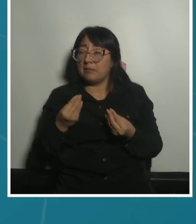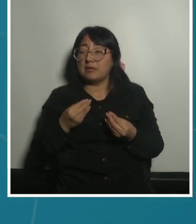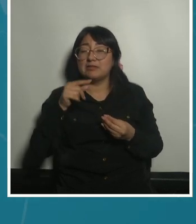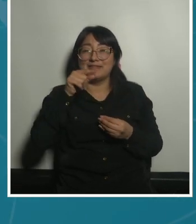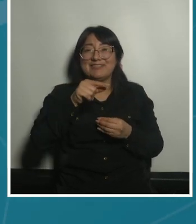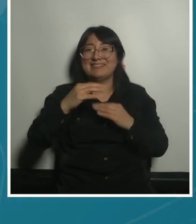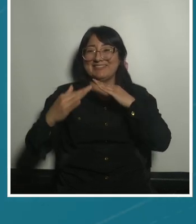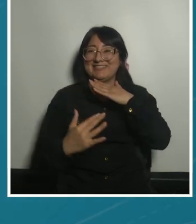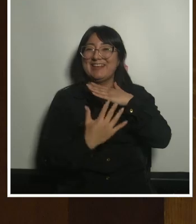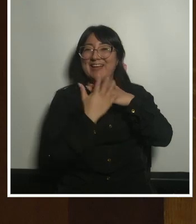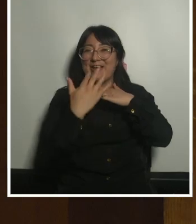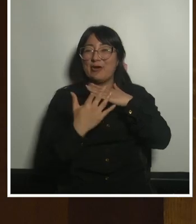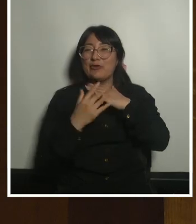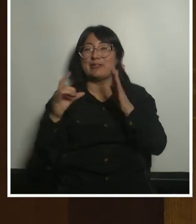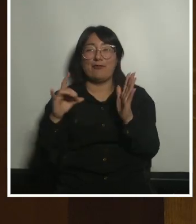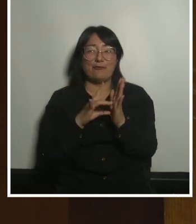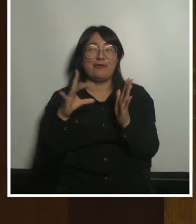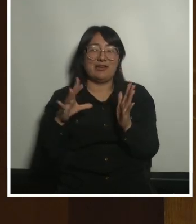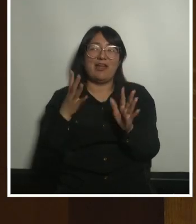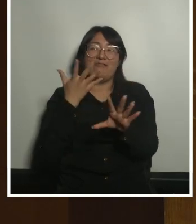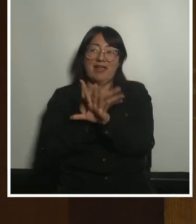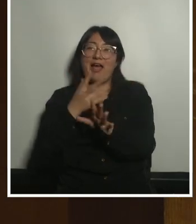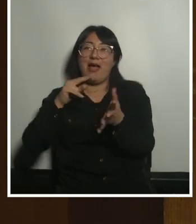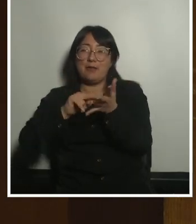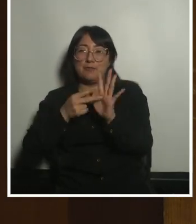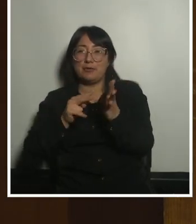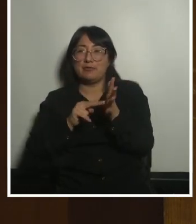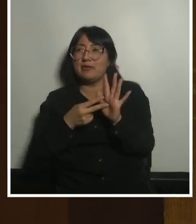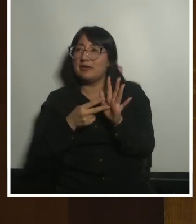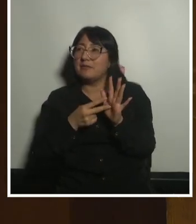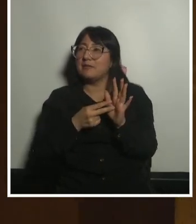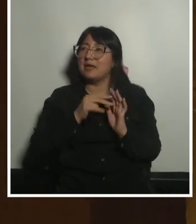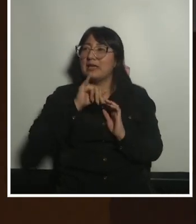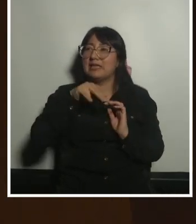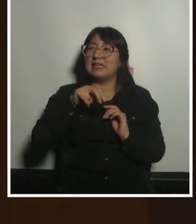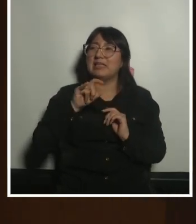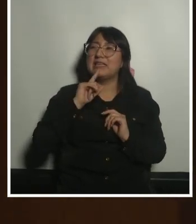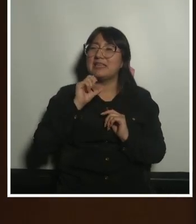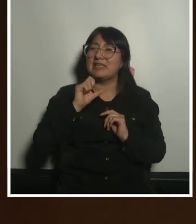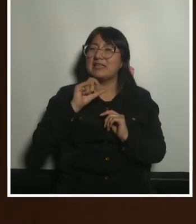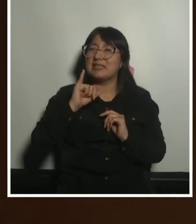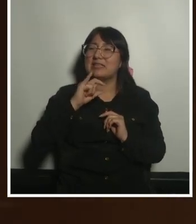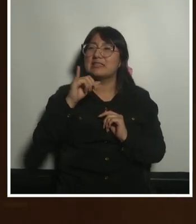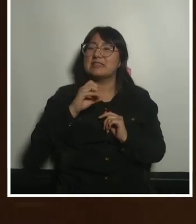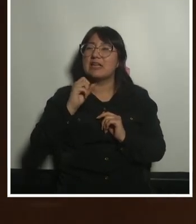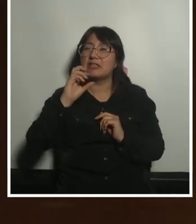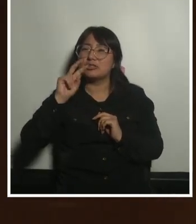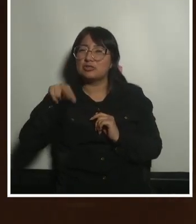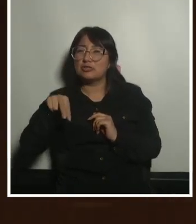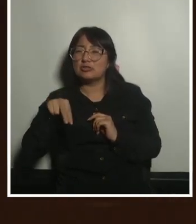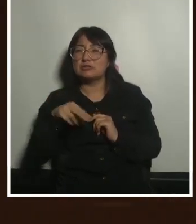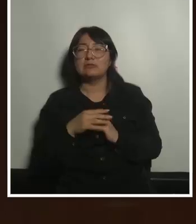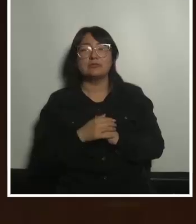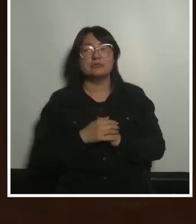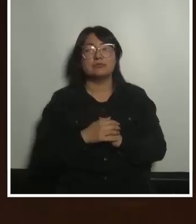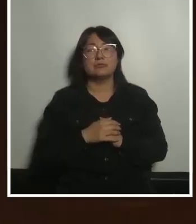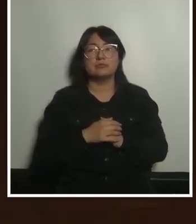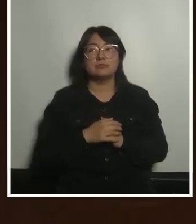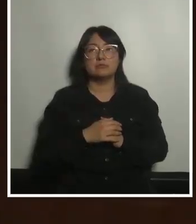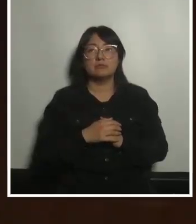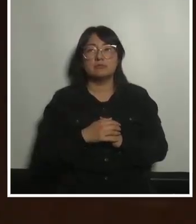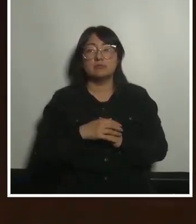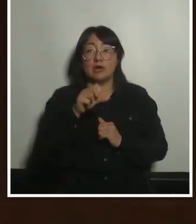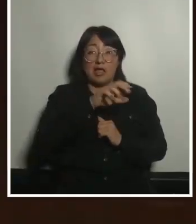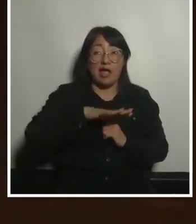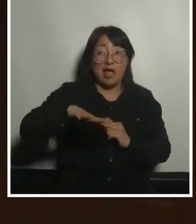vulnerable. Que tengamos también problemas de elitización del paisaje, áreas que por llevar el concepto de sol